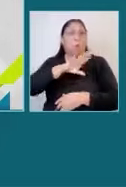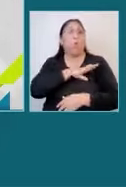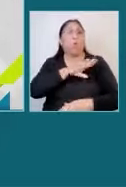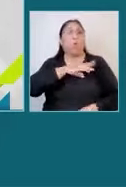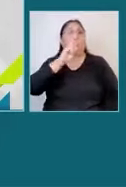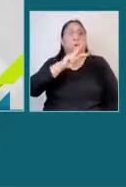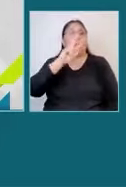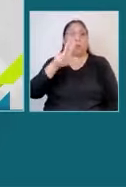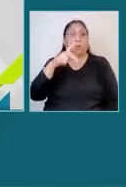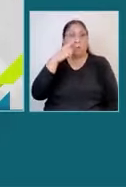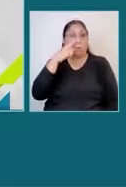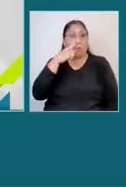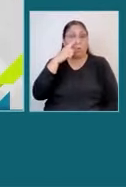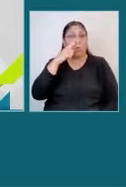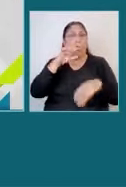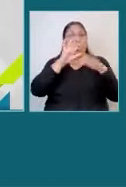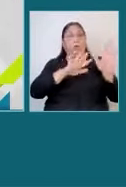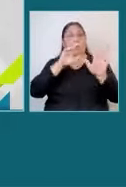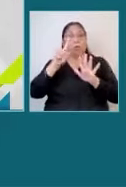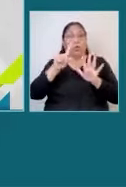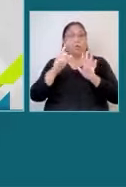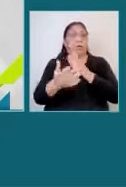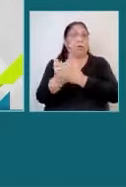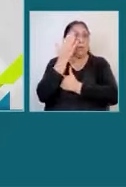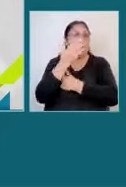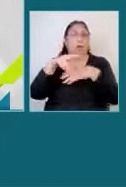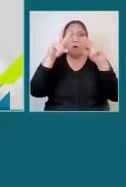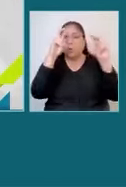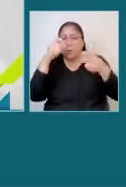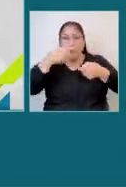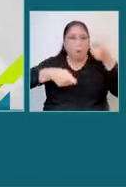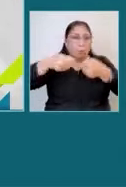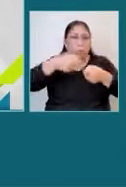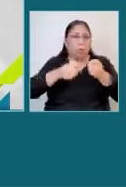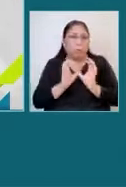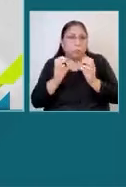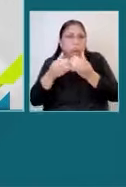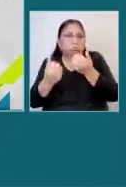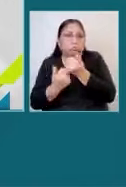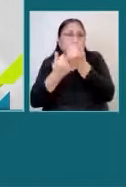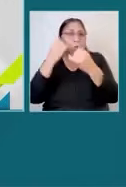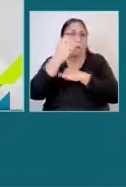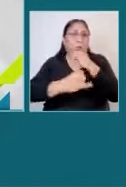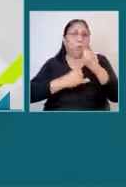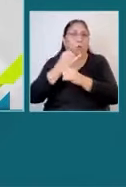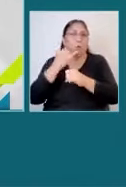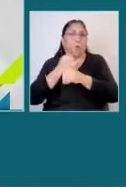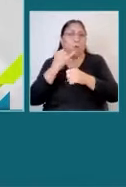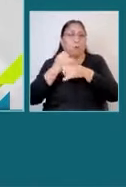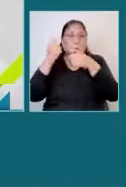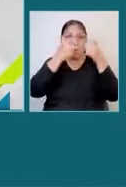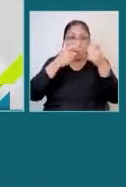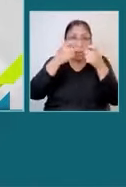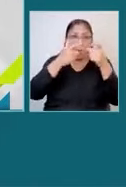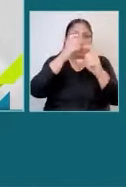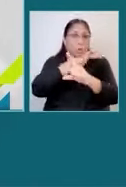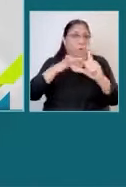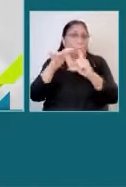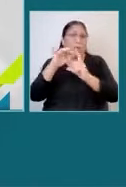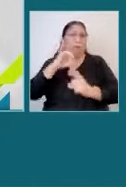23 de junio, a las 11 de la mañana, en donde trataremos los aportes de la cooperación internacional en la fiscalización ambiental. Los